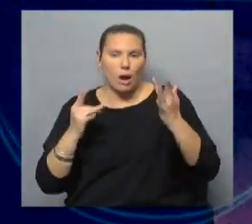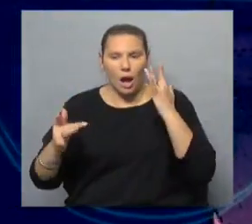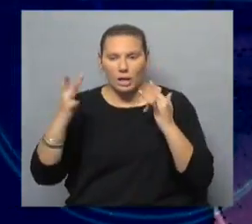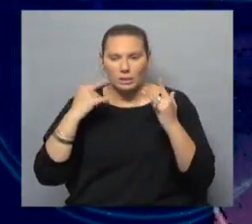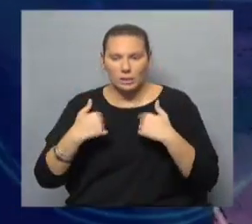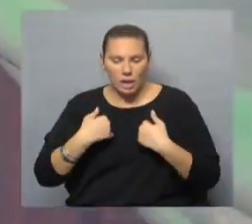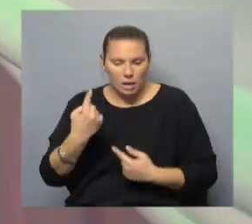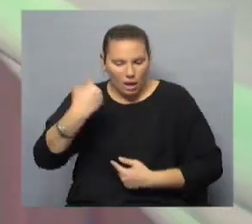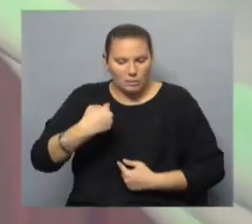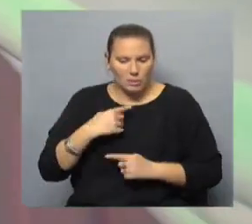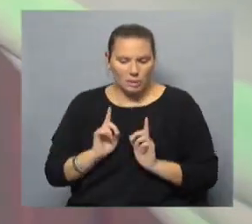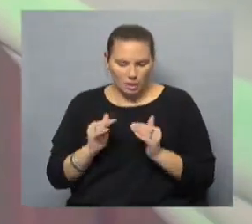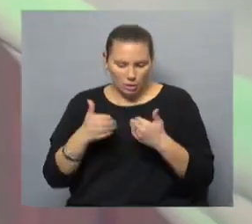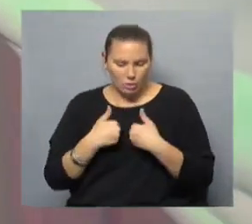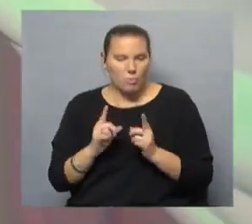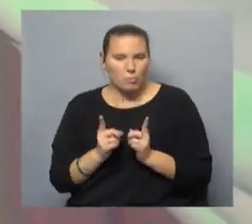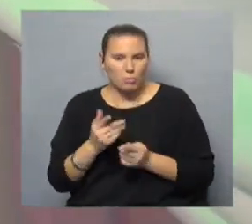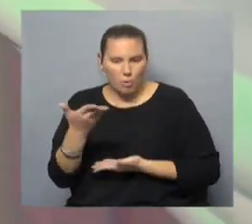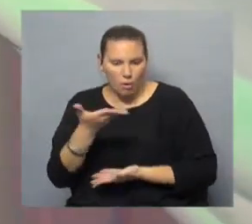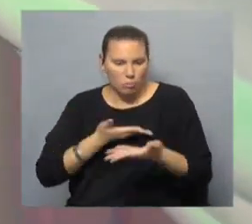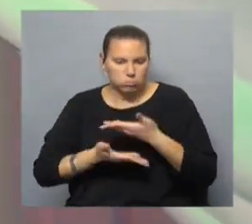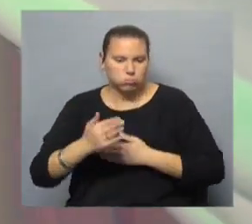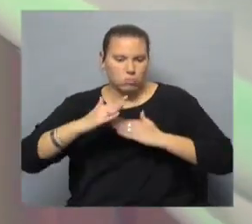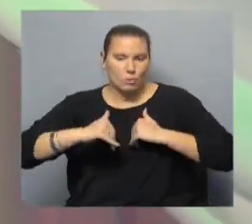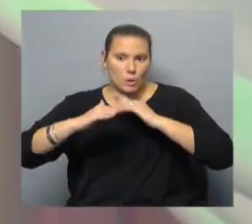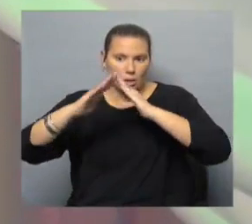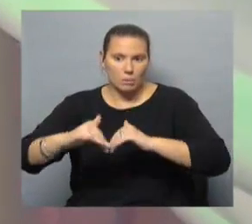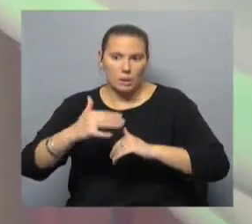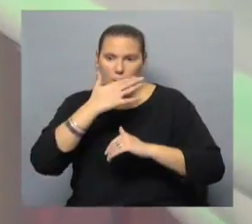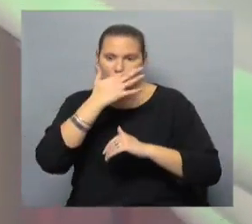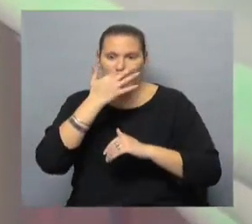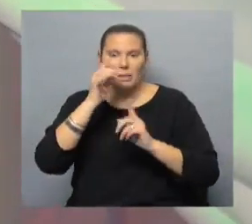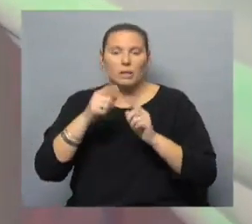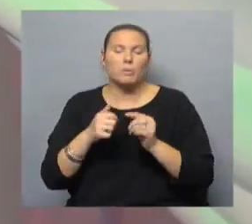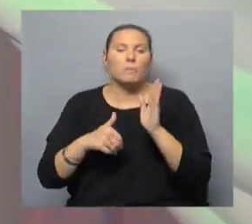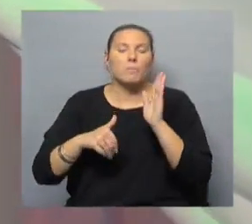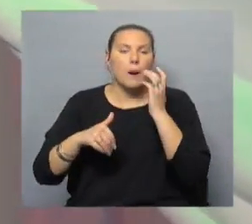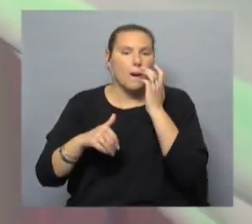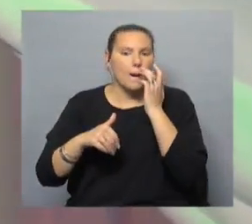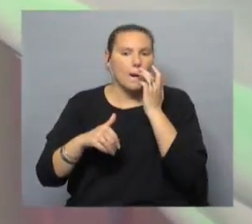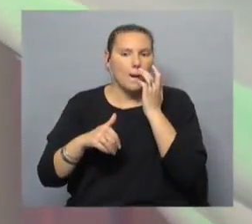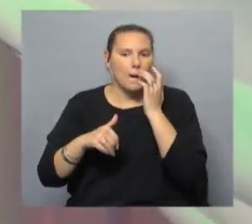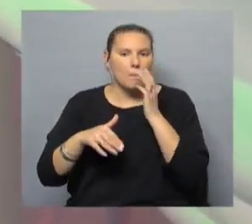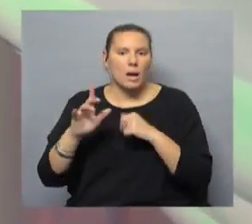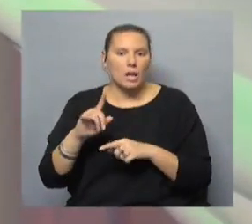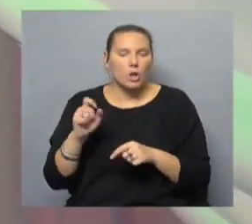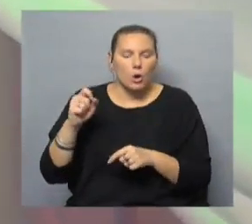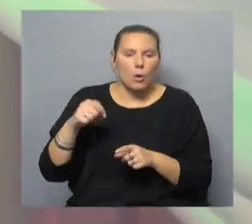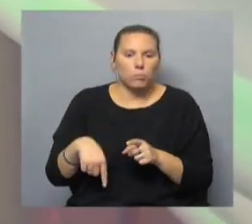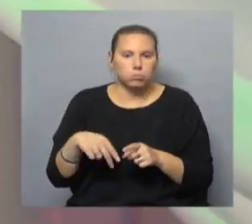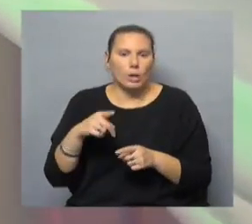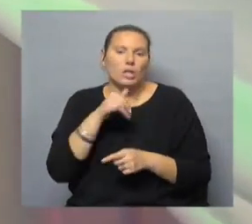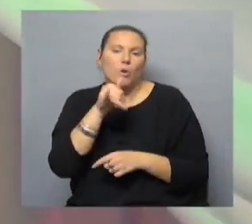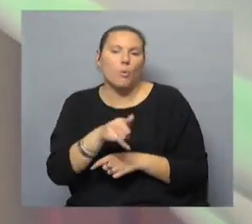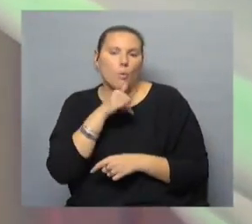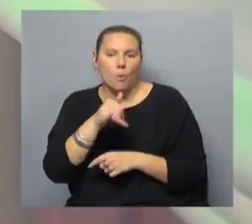nos exige esta horizontalidad que ahí decía Gabriela. Y también esto de trascender lo literal y la